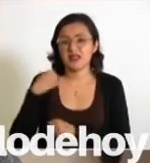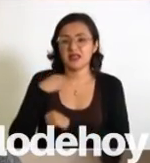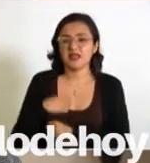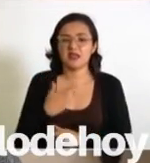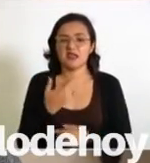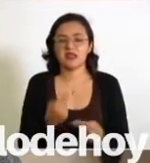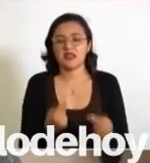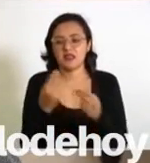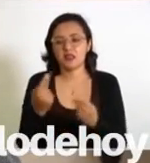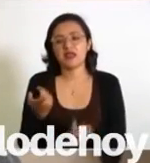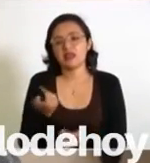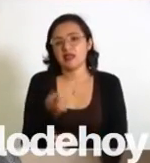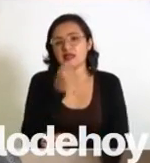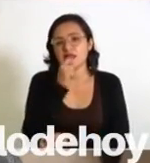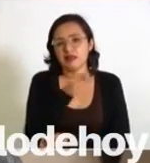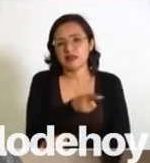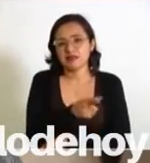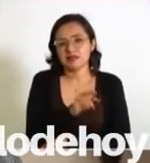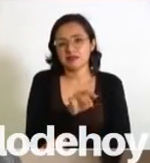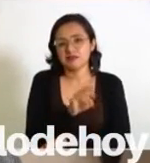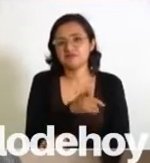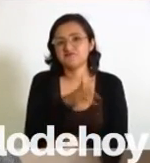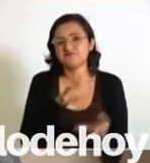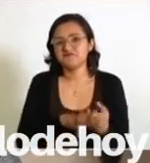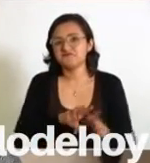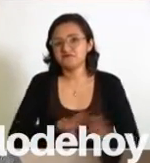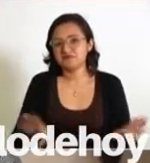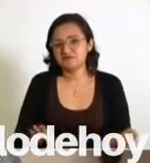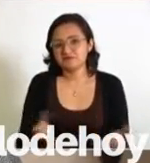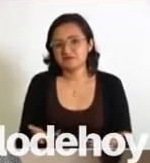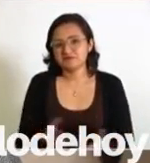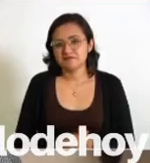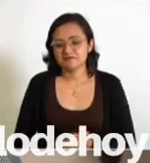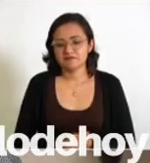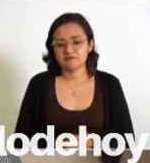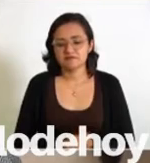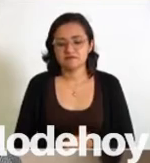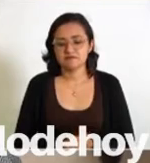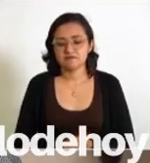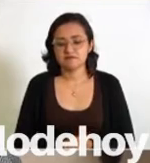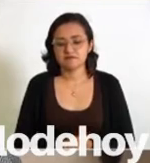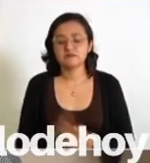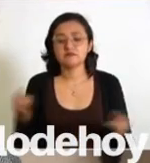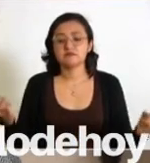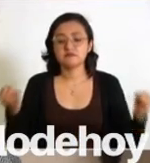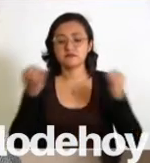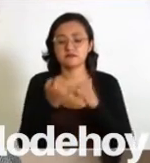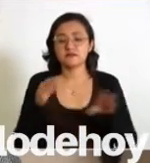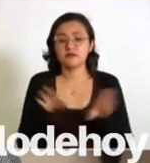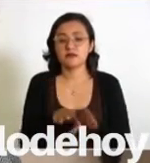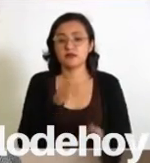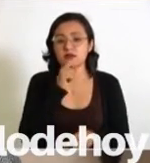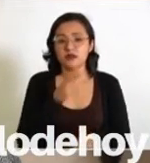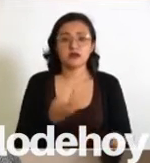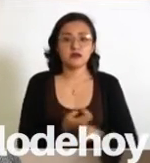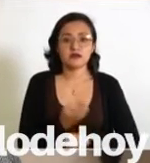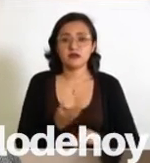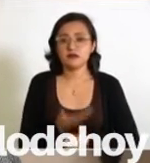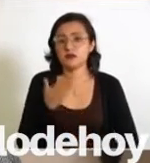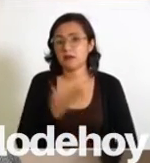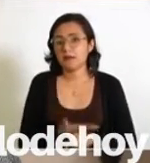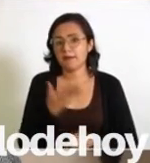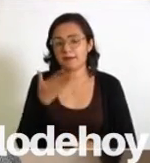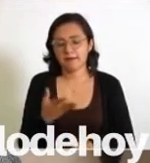negocio cómete lenocinio están detenidos estamos las instituciones del estado están muy muy